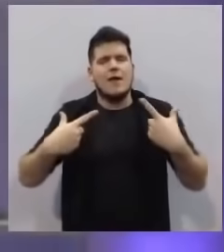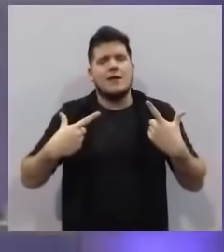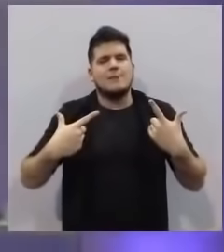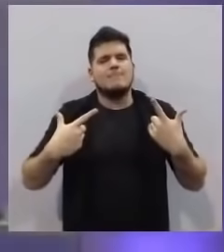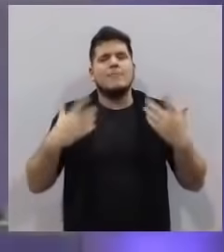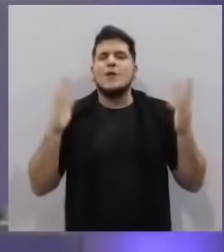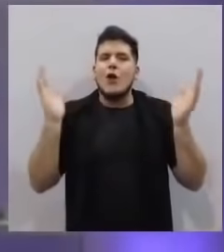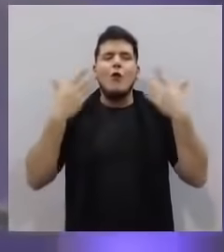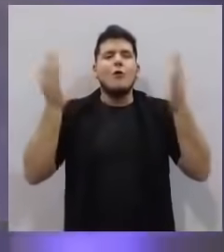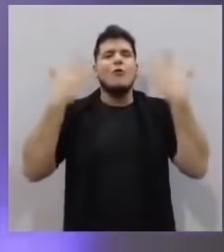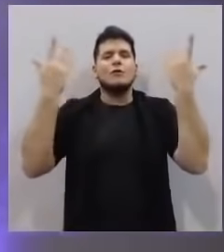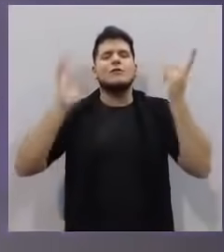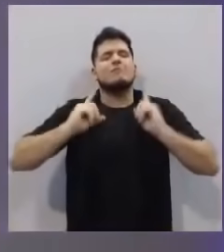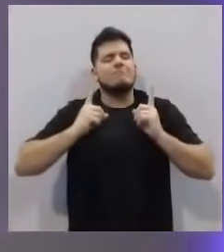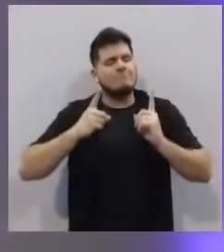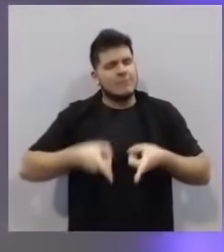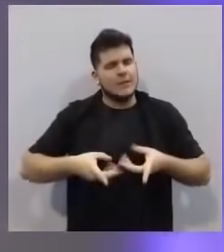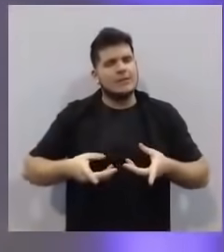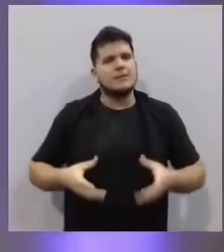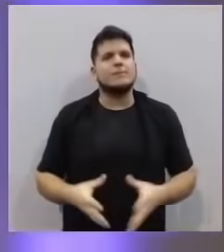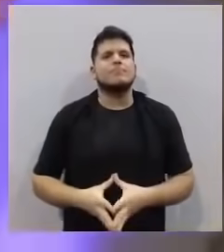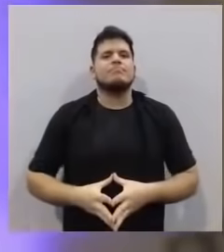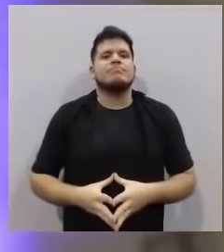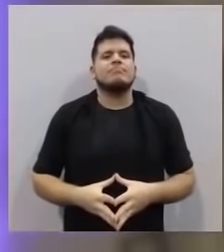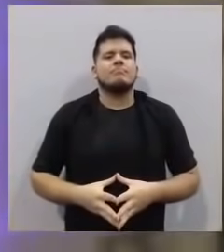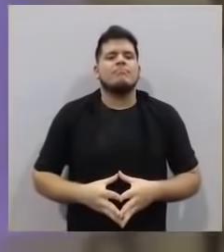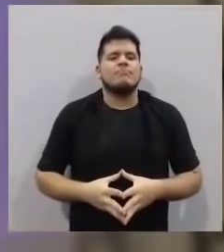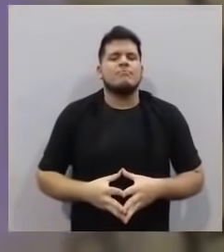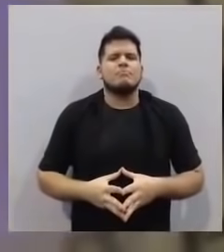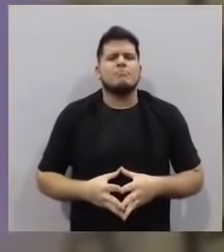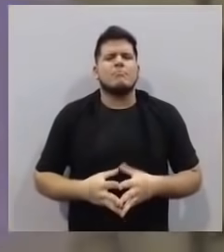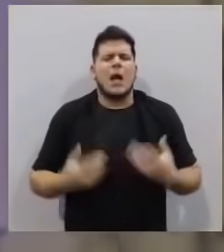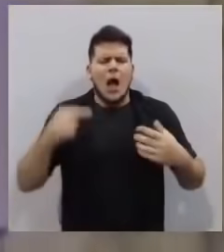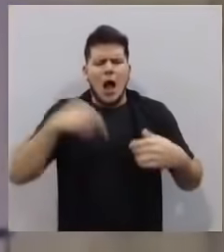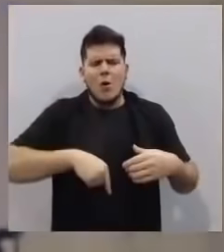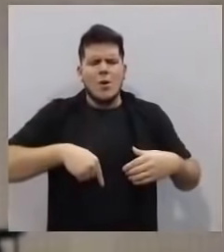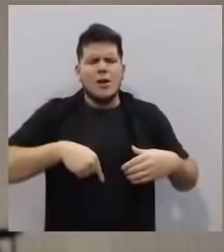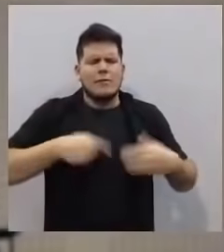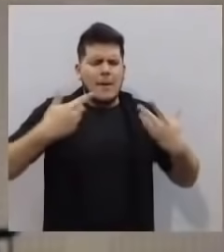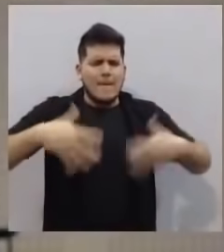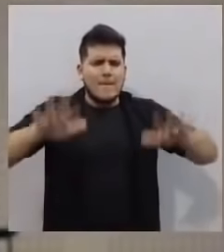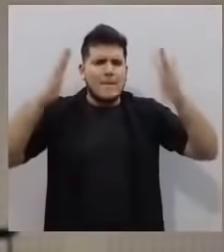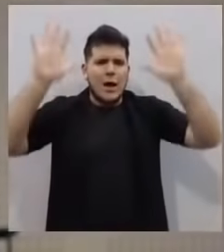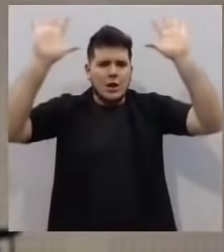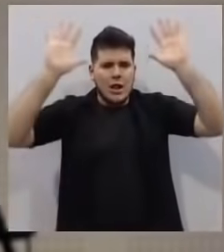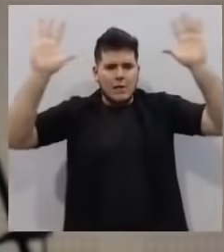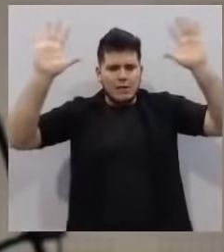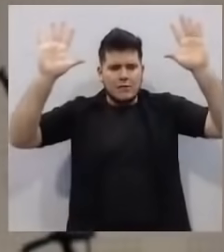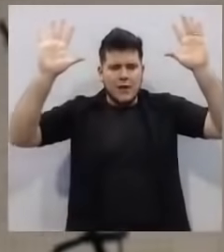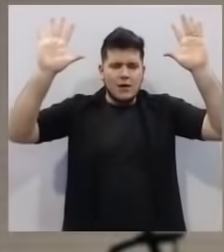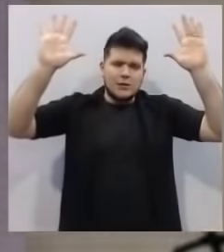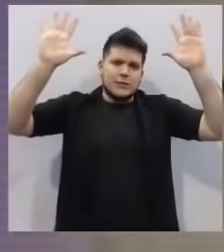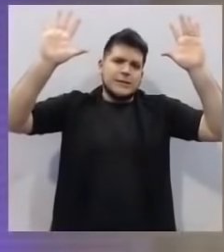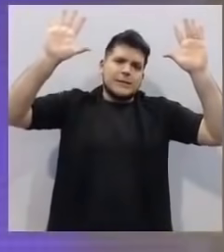usted cree eso note su mano al cielo y logré esta noche vamos a compartir la